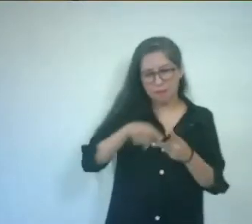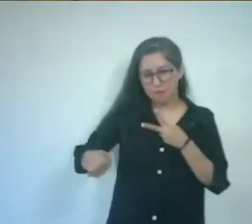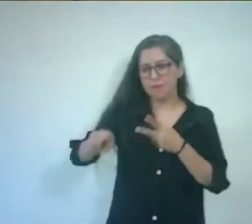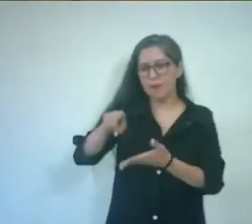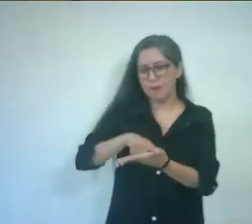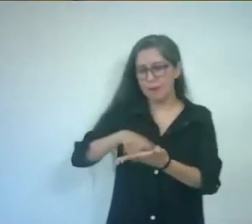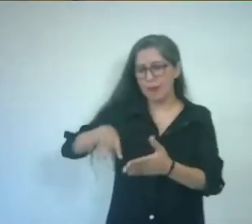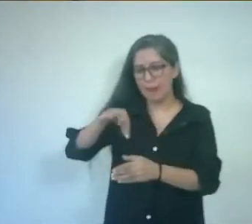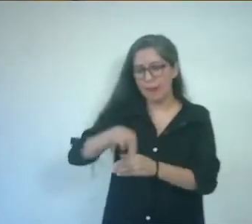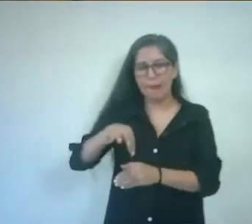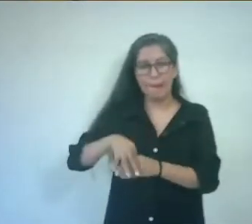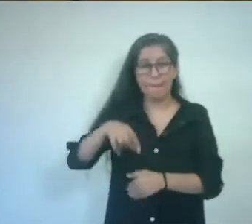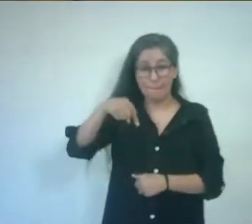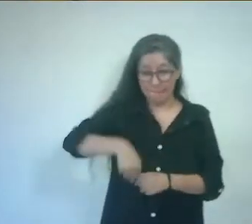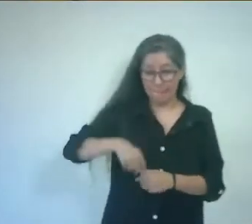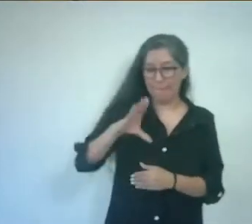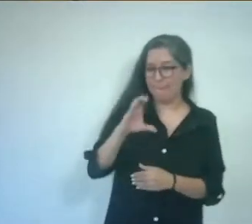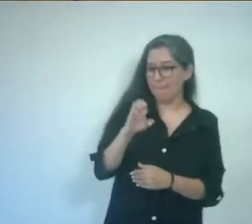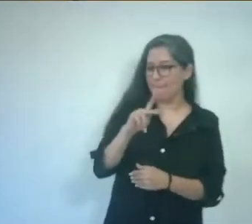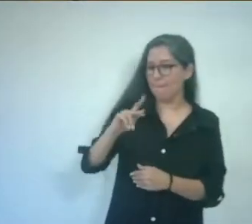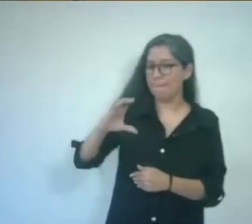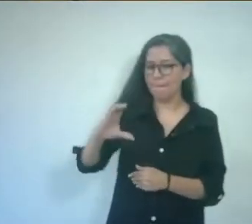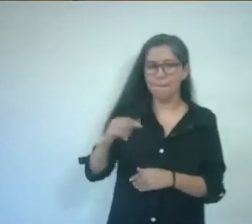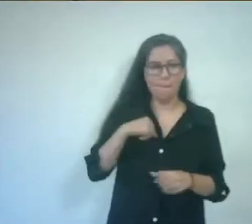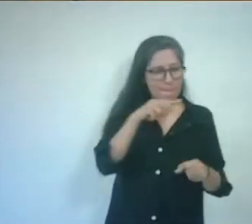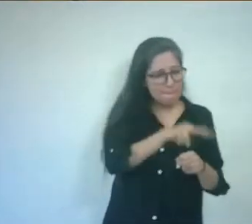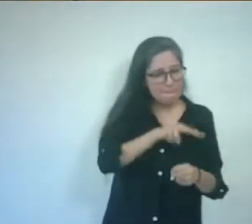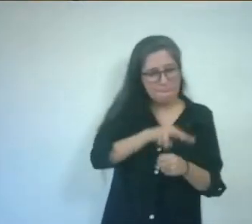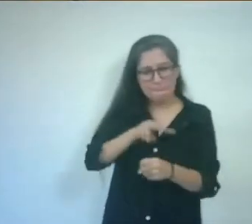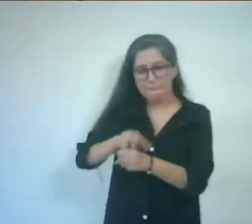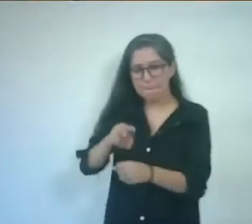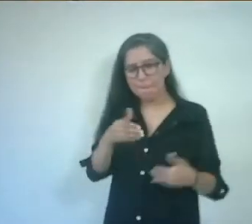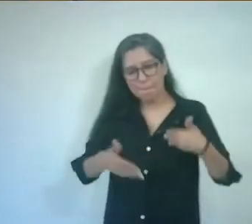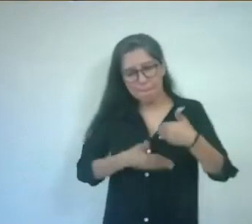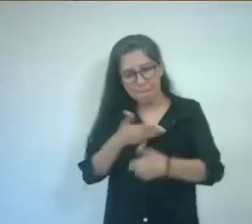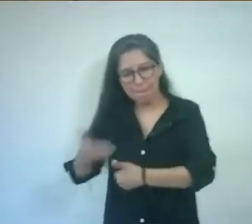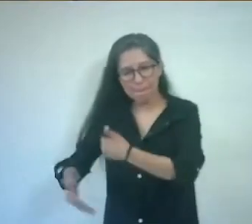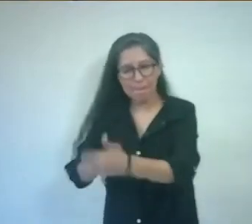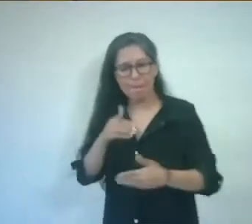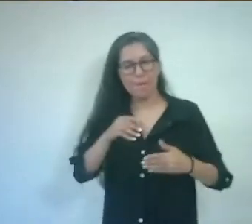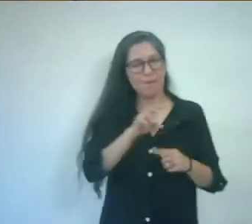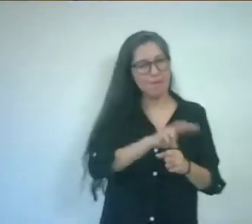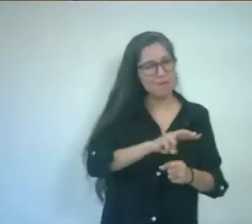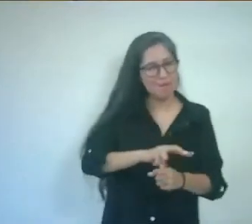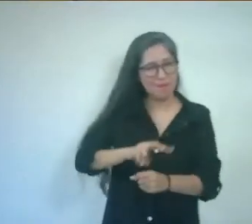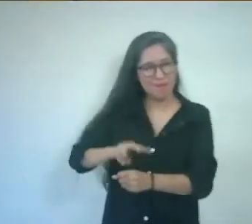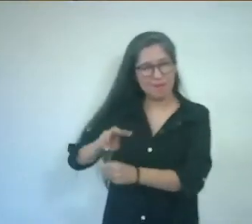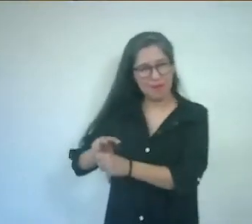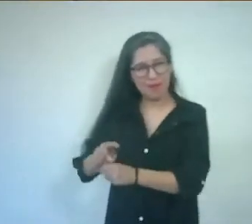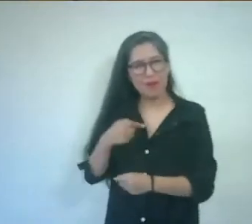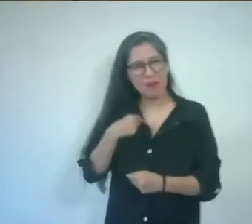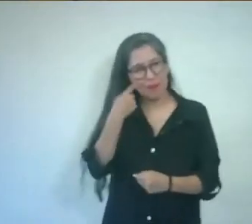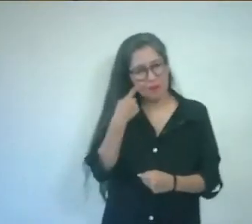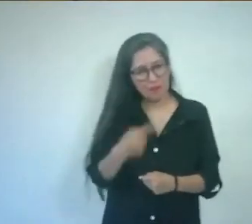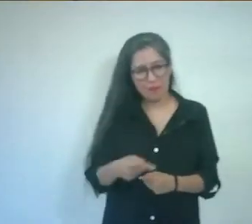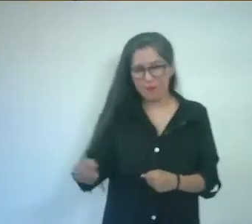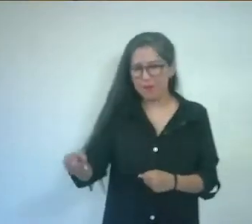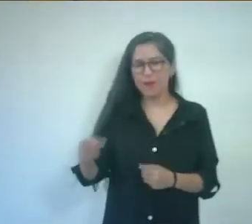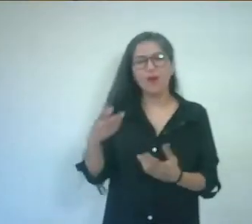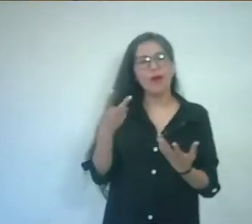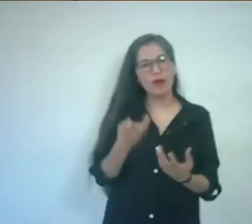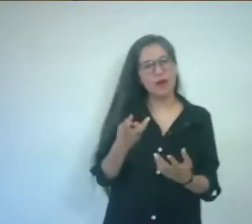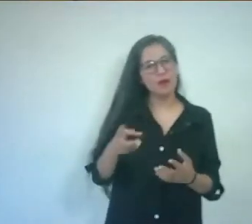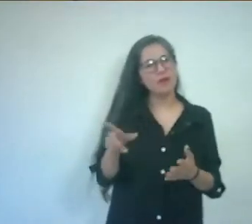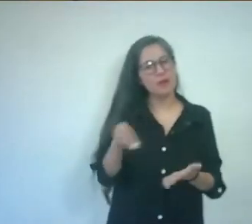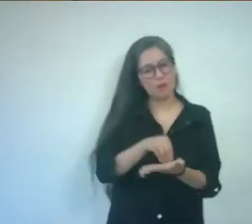órgano electoral estará dando el seguimiento a esta actividad y al desarrollo de toda la jornada electoral para estar en condiciones de informar